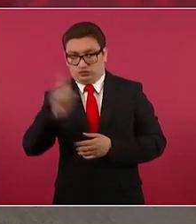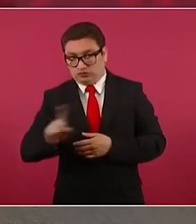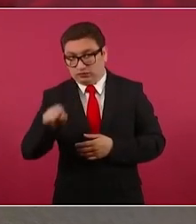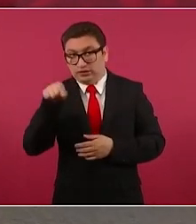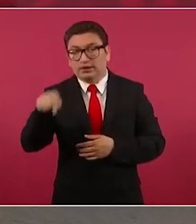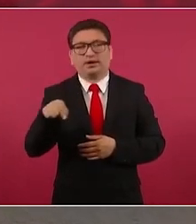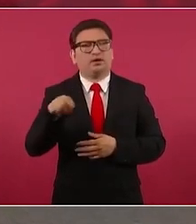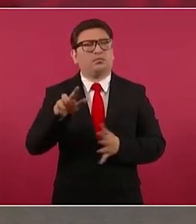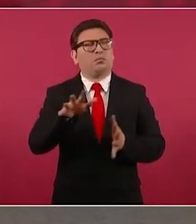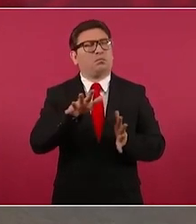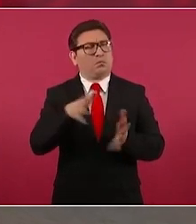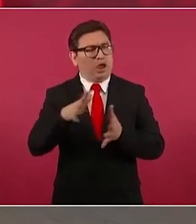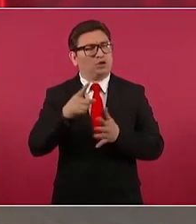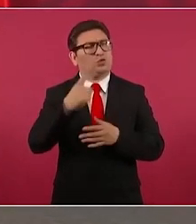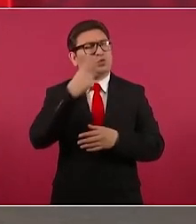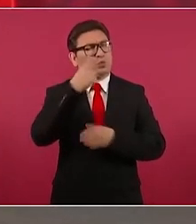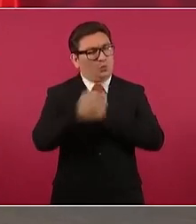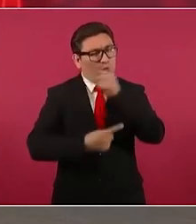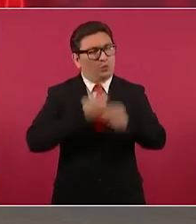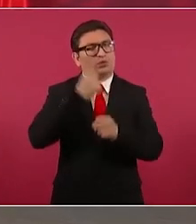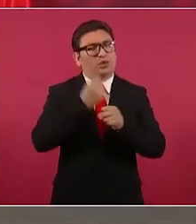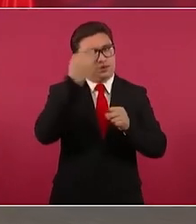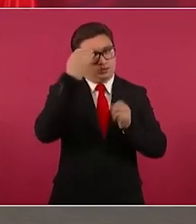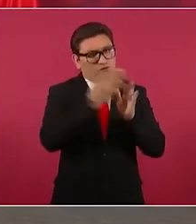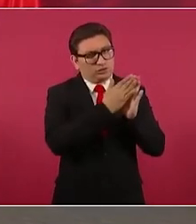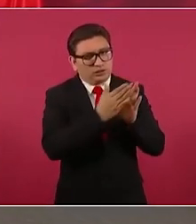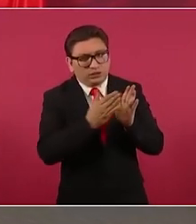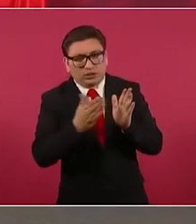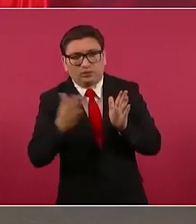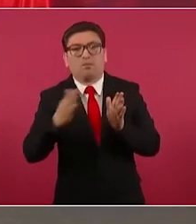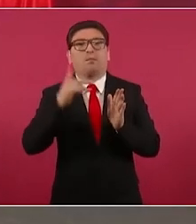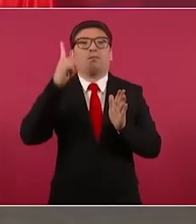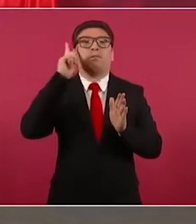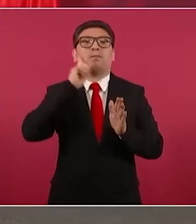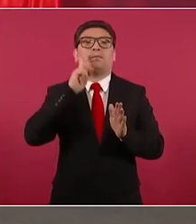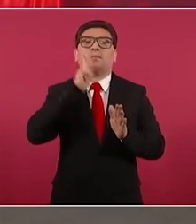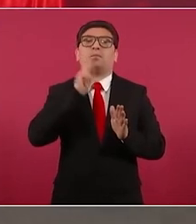creo que llevó como un año de periodo de prueba.